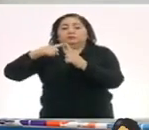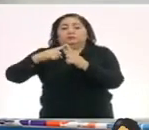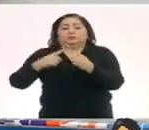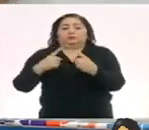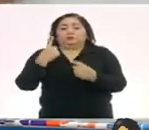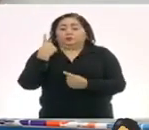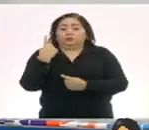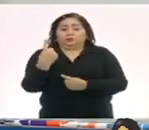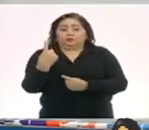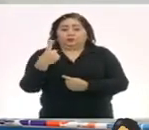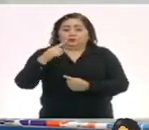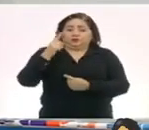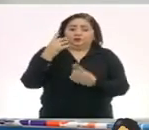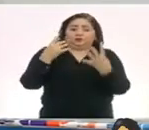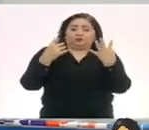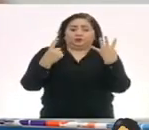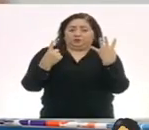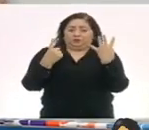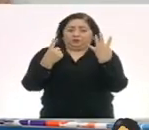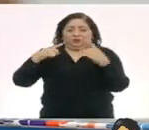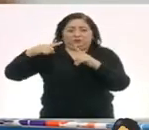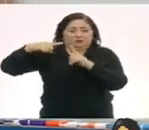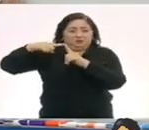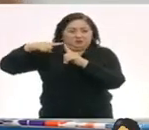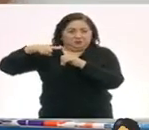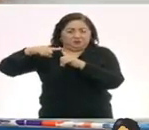1 entre el 4. 4.